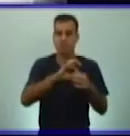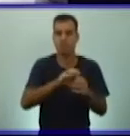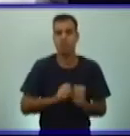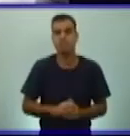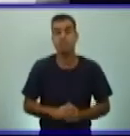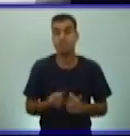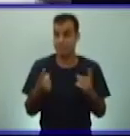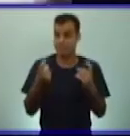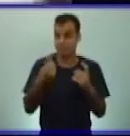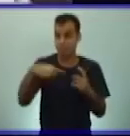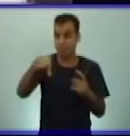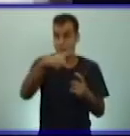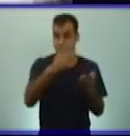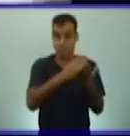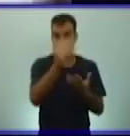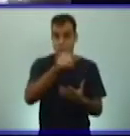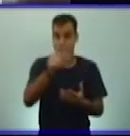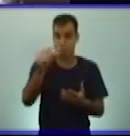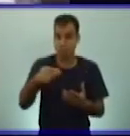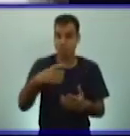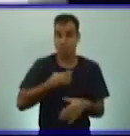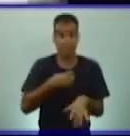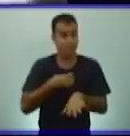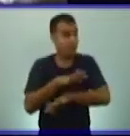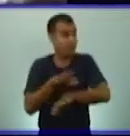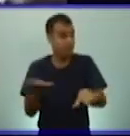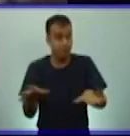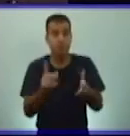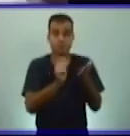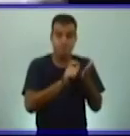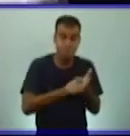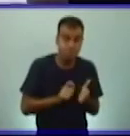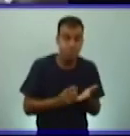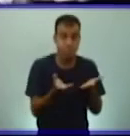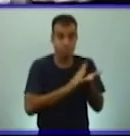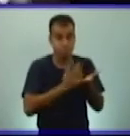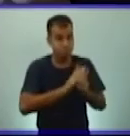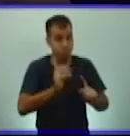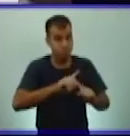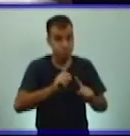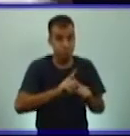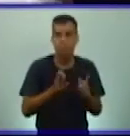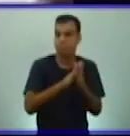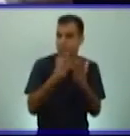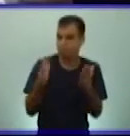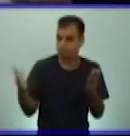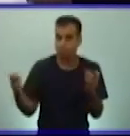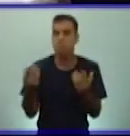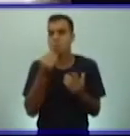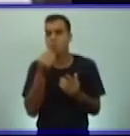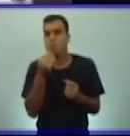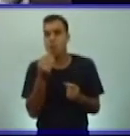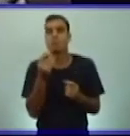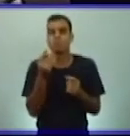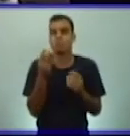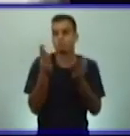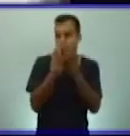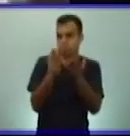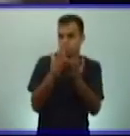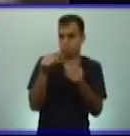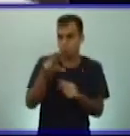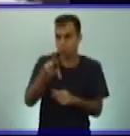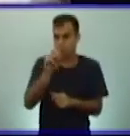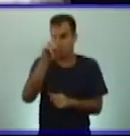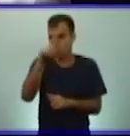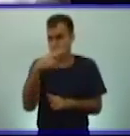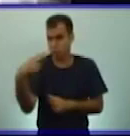necesario que cada estudiante posea en sus manos su libreta, su libro de texto, el atlas geográfico para poder trabajar en esta nueva unidad que en